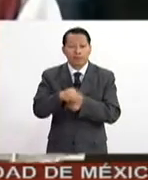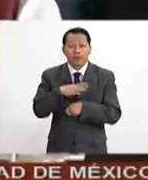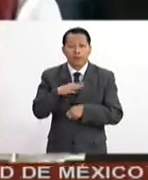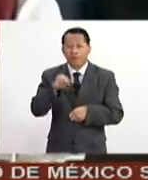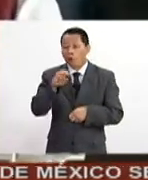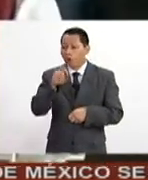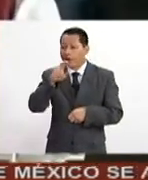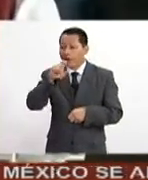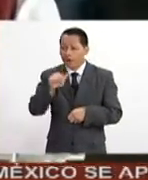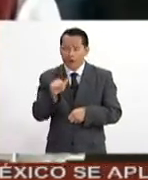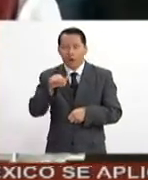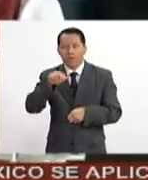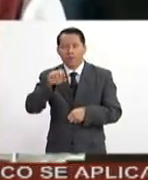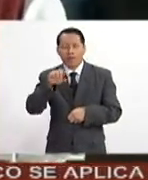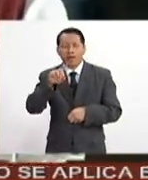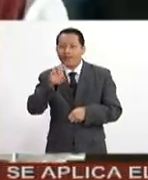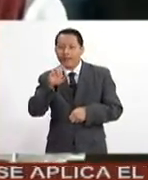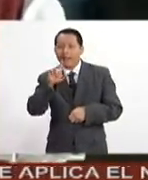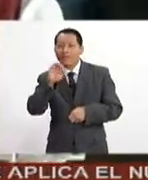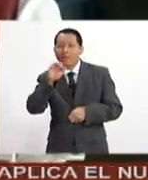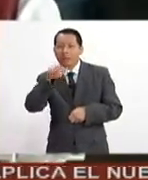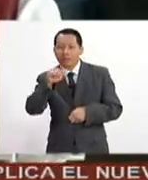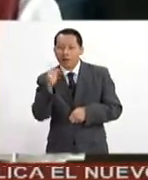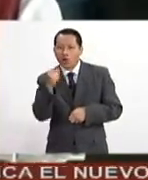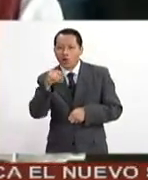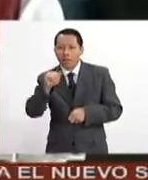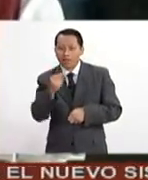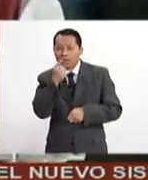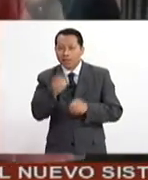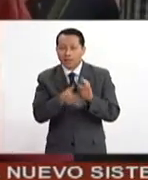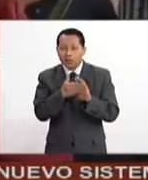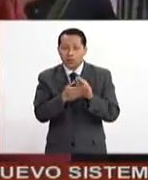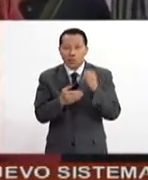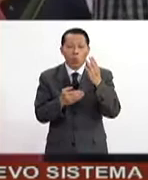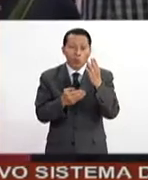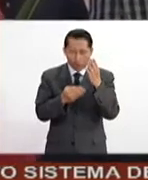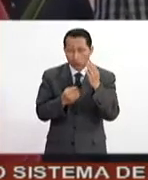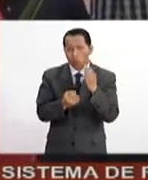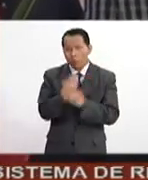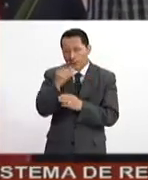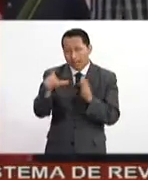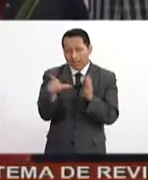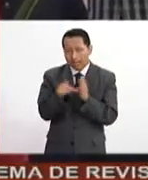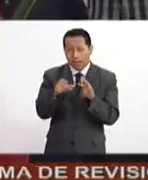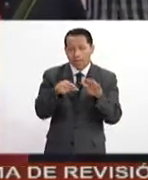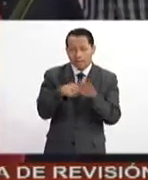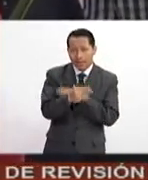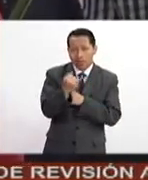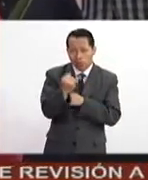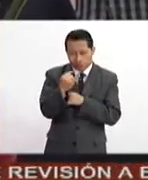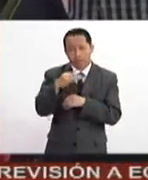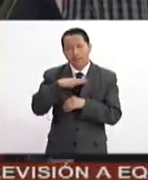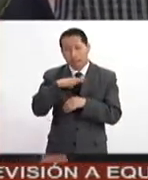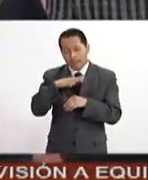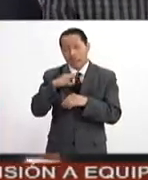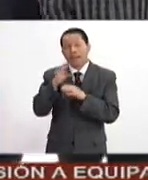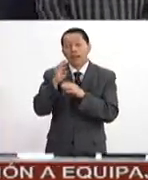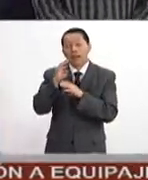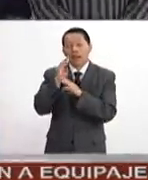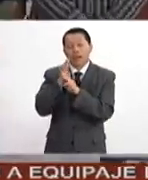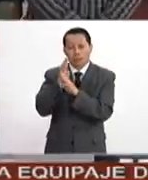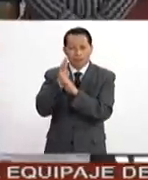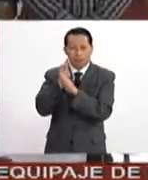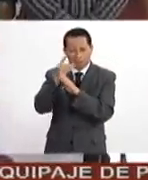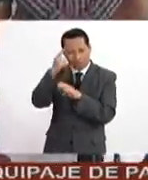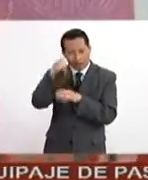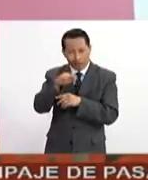abanderada de Morena, Delfina Gómez, dijo que construirá 4 nuevas líneas del metro y Metrobús que conectarán con el Mexibús y el metro